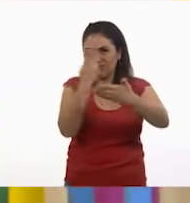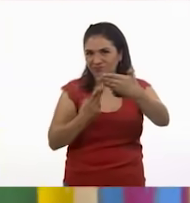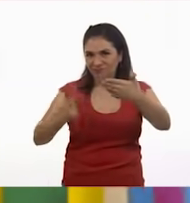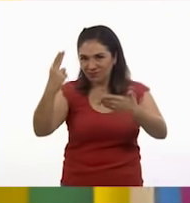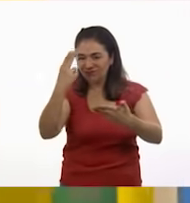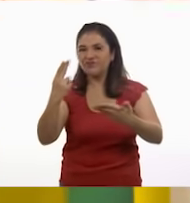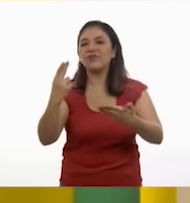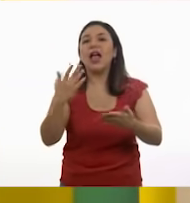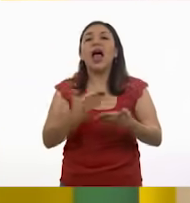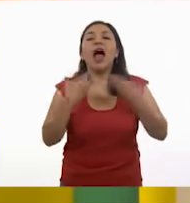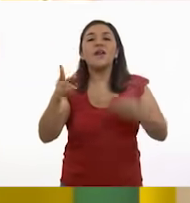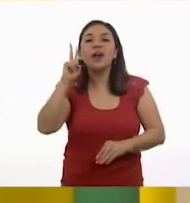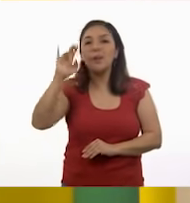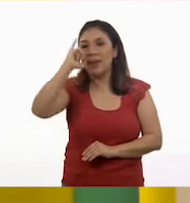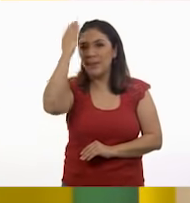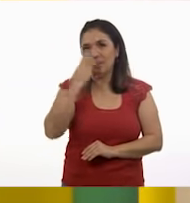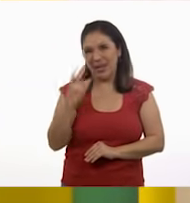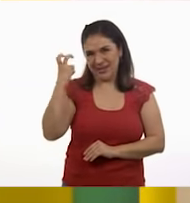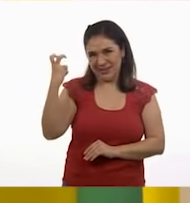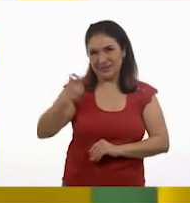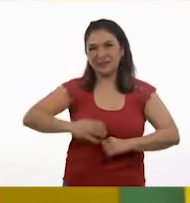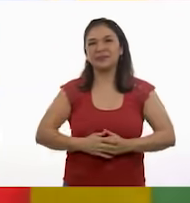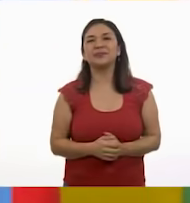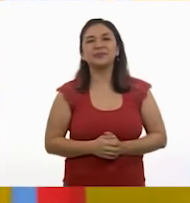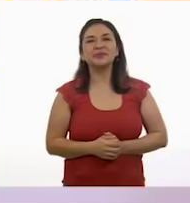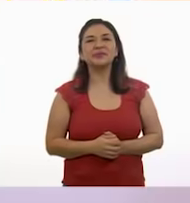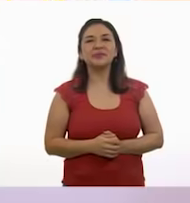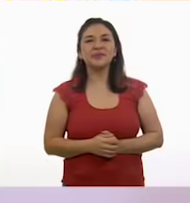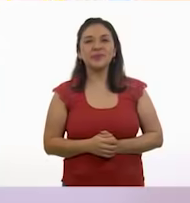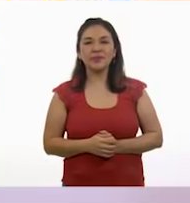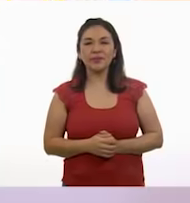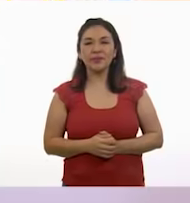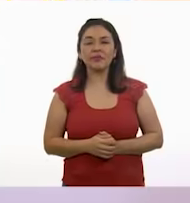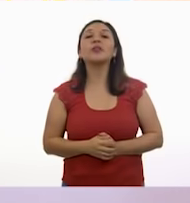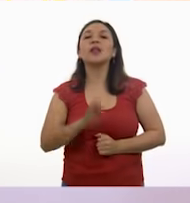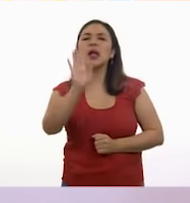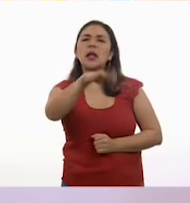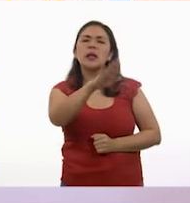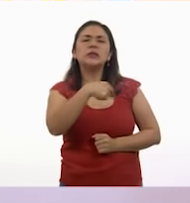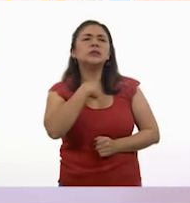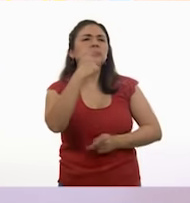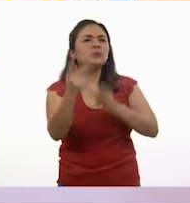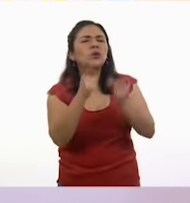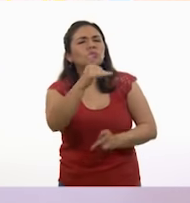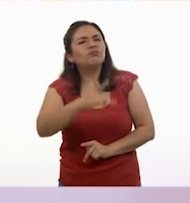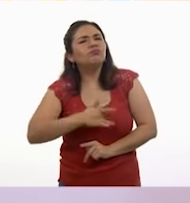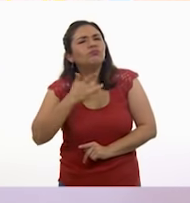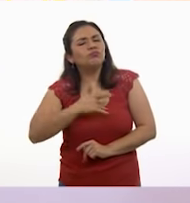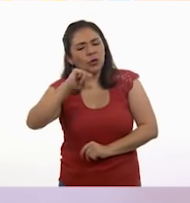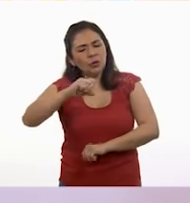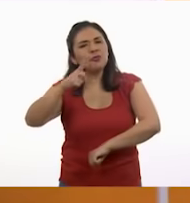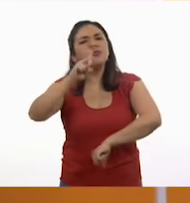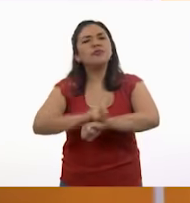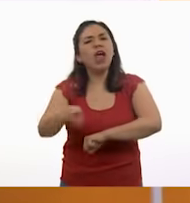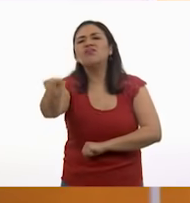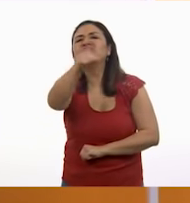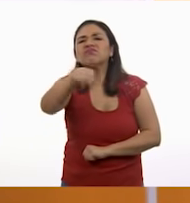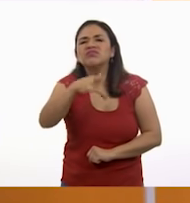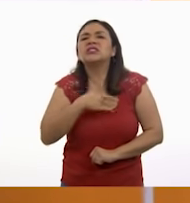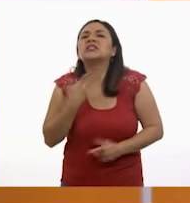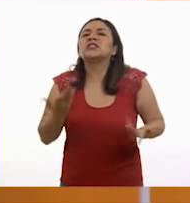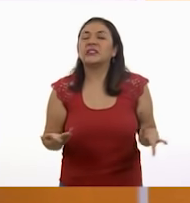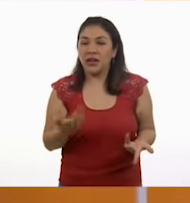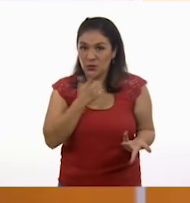y ahora el retrato y él ve trato voy a ver cómo te sentiste el día de hoy allí en casa como se